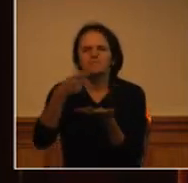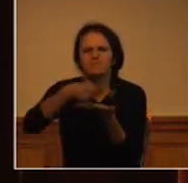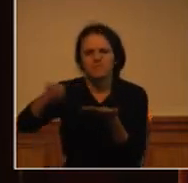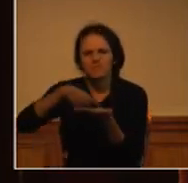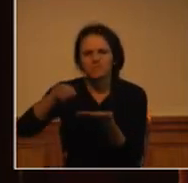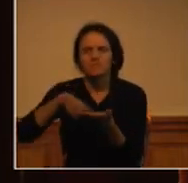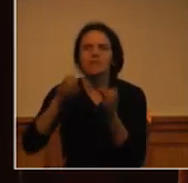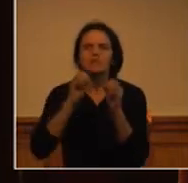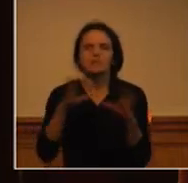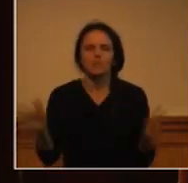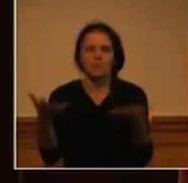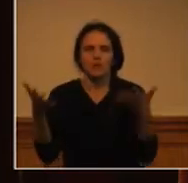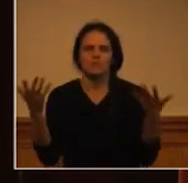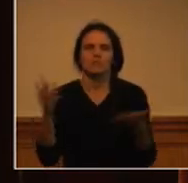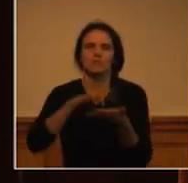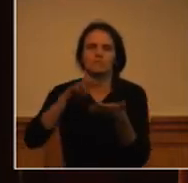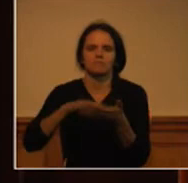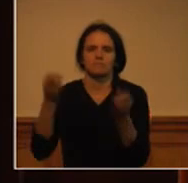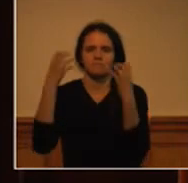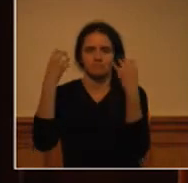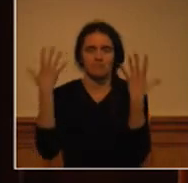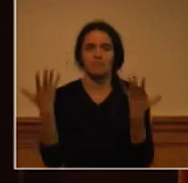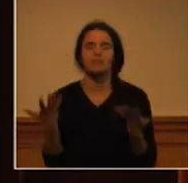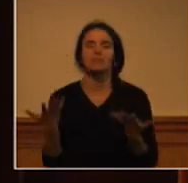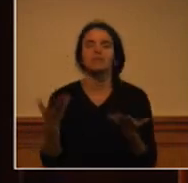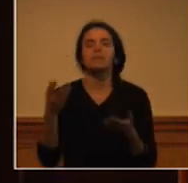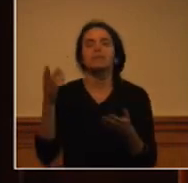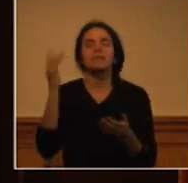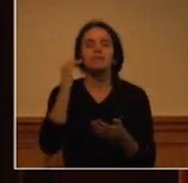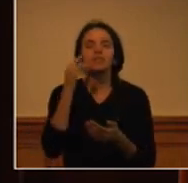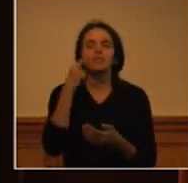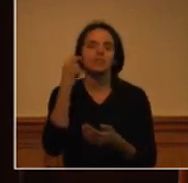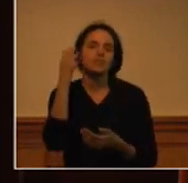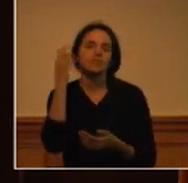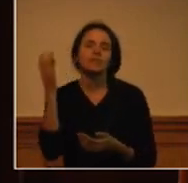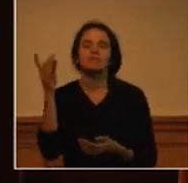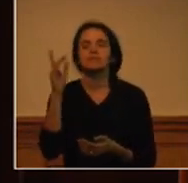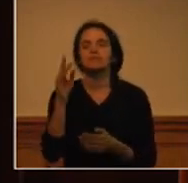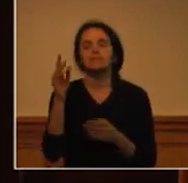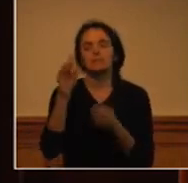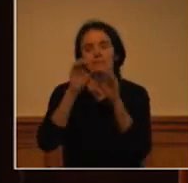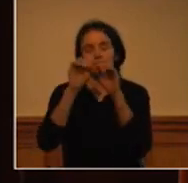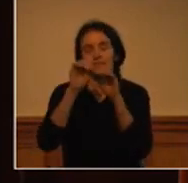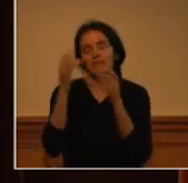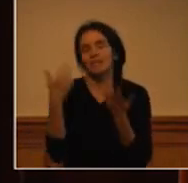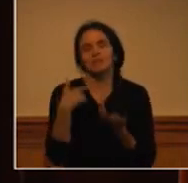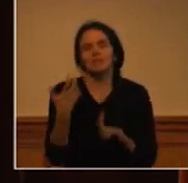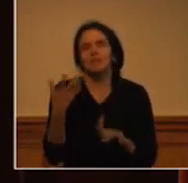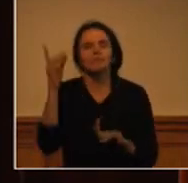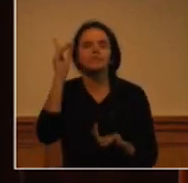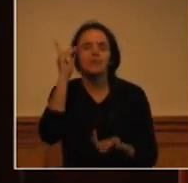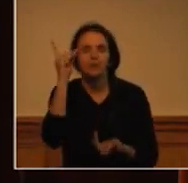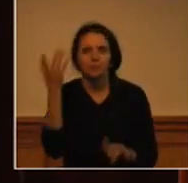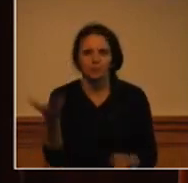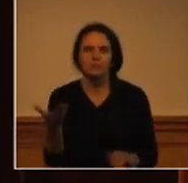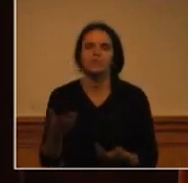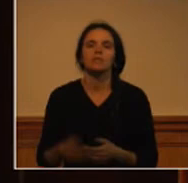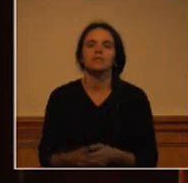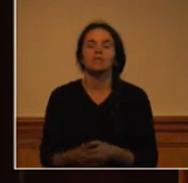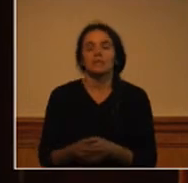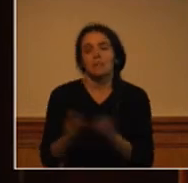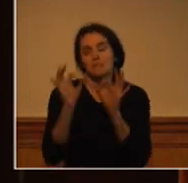del aprendizaje lector en niños y niñas con síndrome de Down. ¿Y quién mejor para hablar de la mesita y de la investigación que dio forma a la